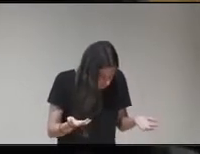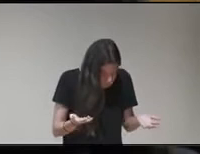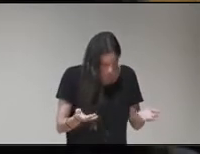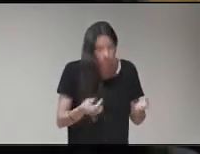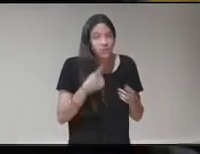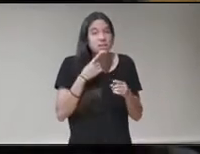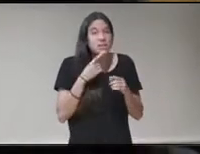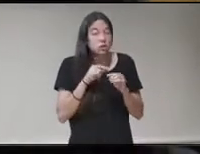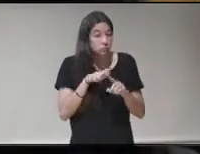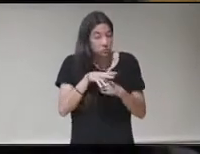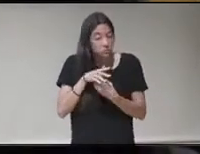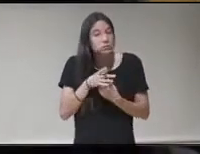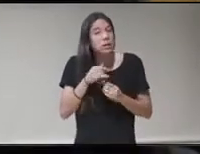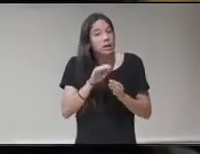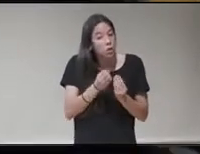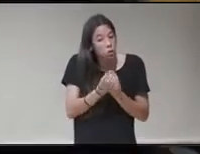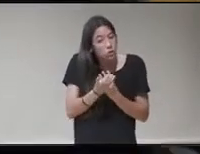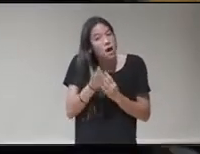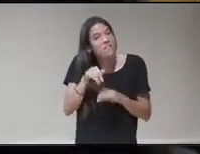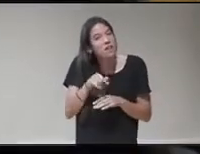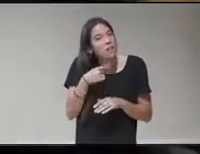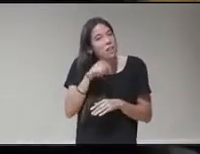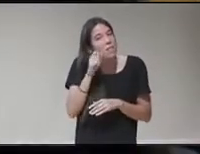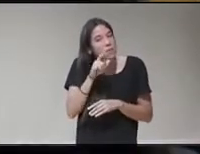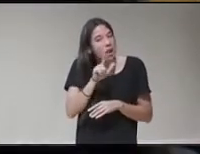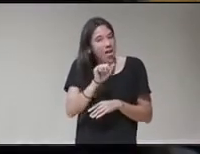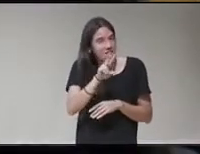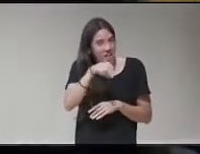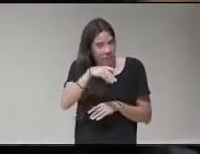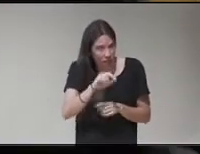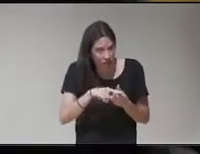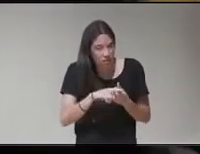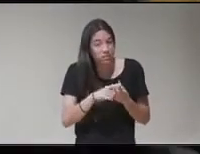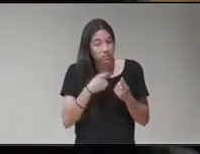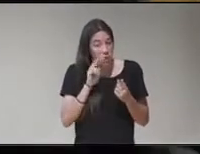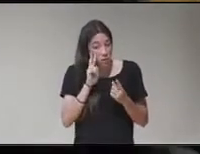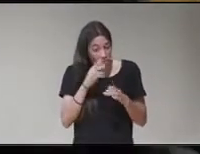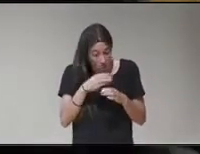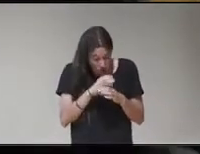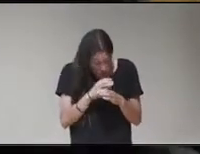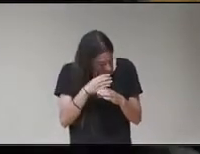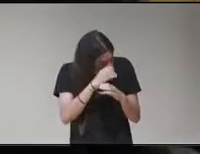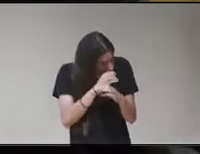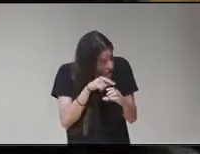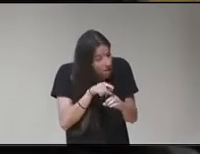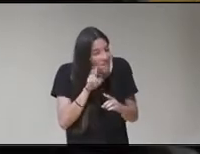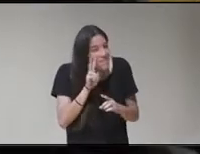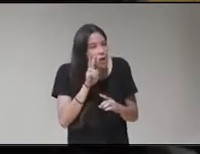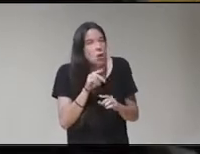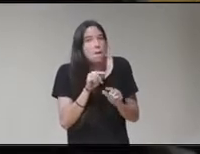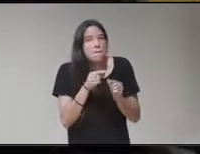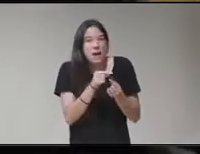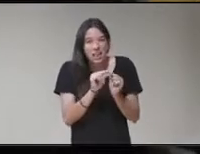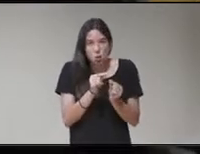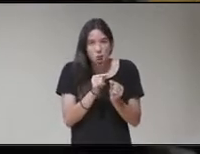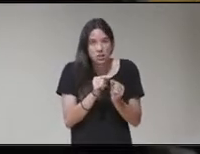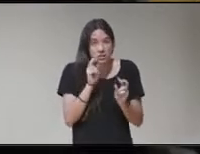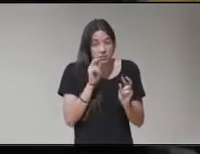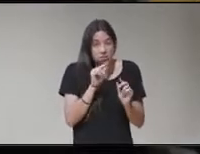cesio, apareció la banda. Apareció la banda y cuando miramos la banda al microscopio, allí había partículas virales que